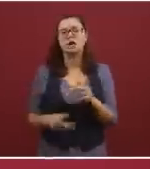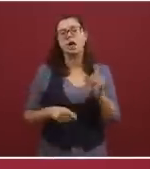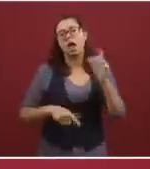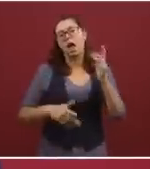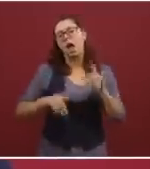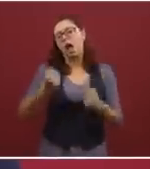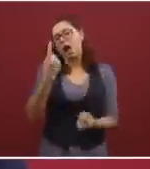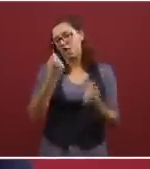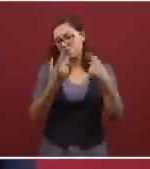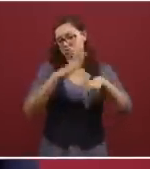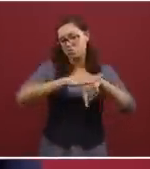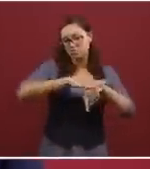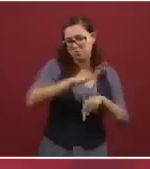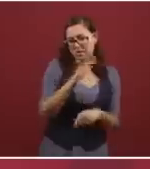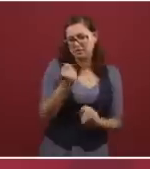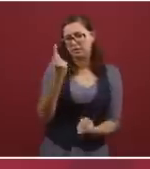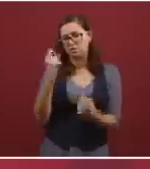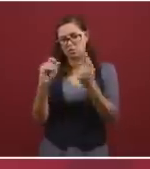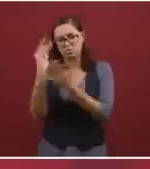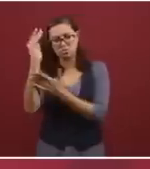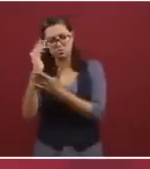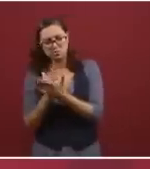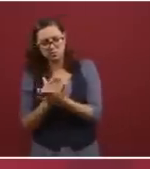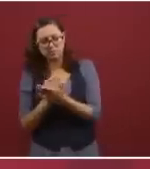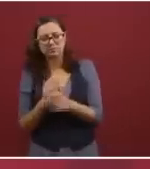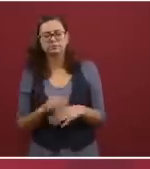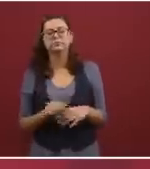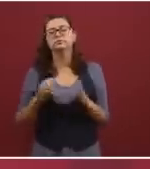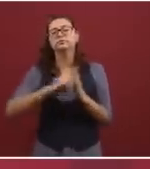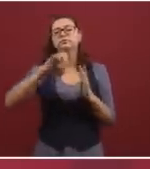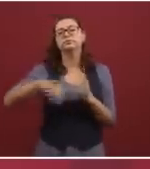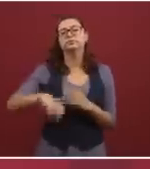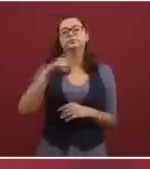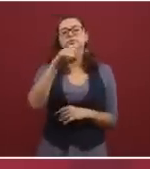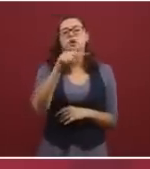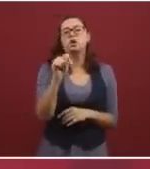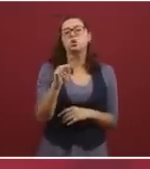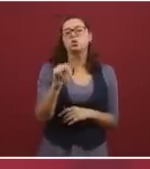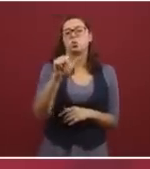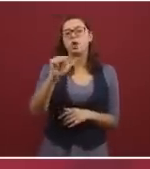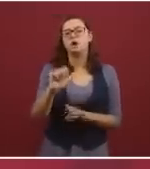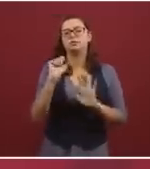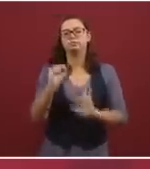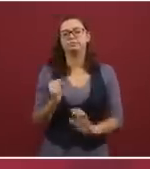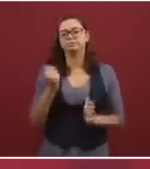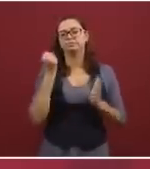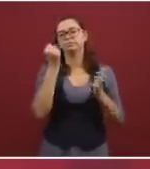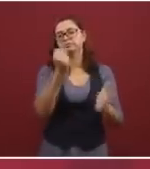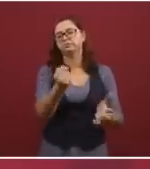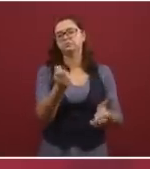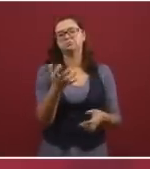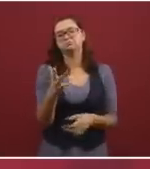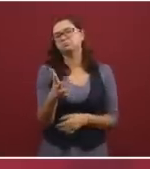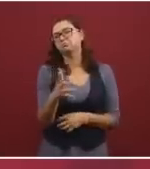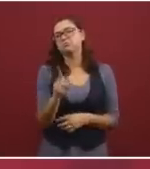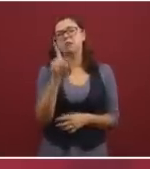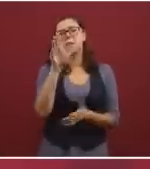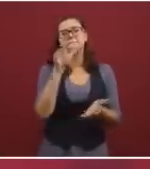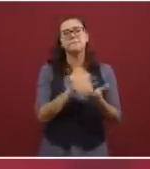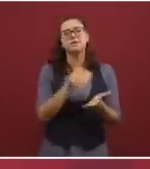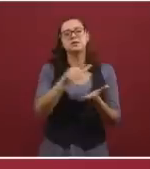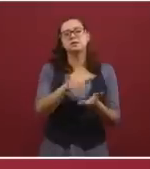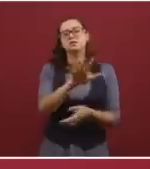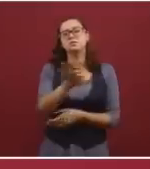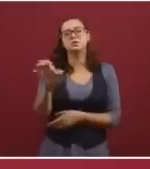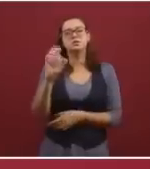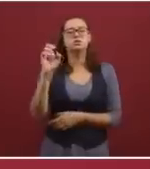de la reconfiguración de Tula, se realizó una inversión de alrededor de 1.500 millones